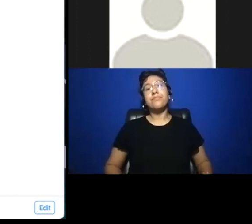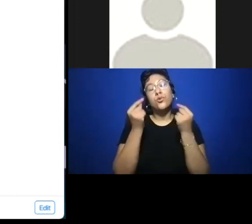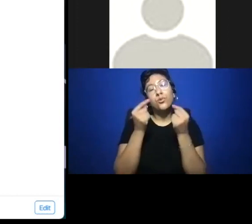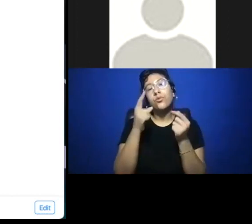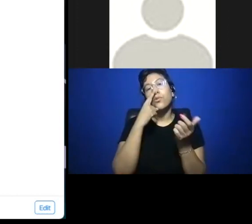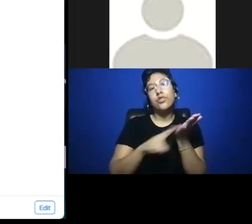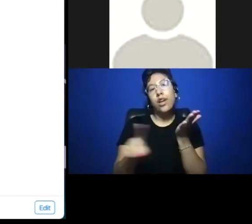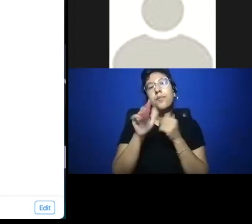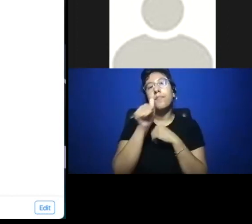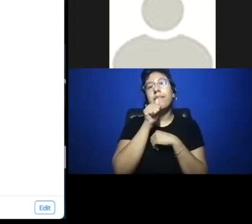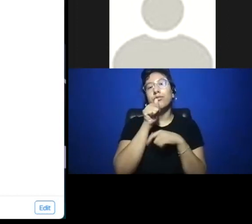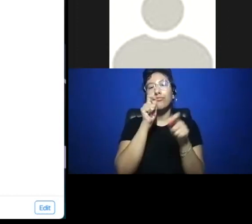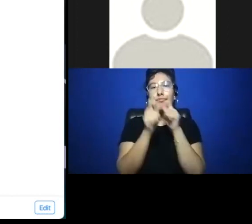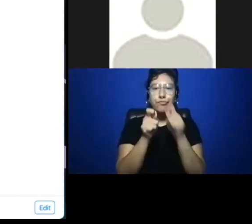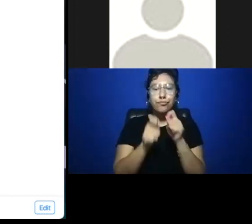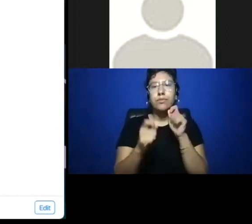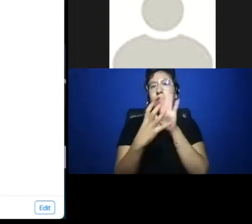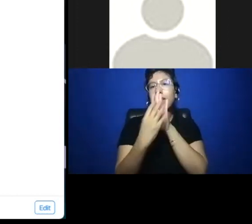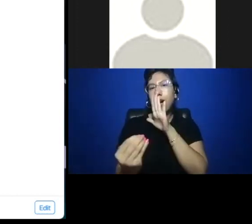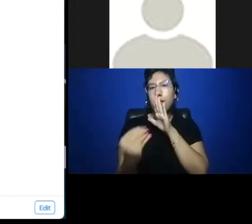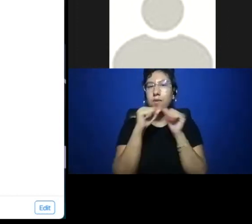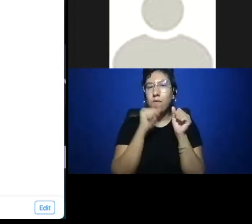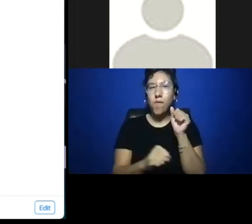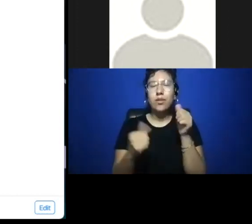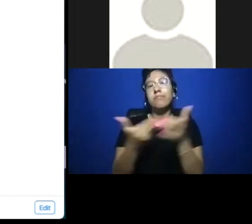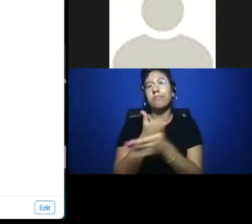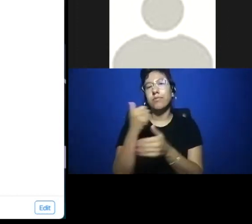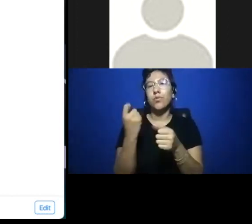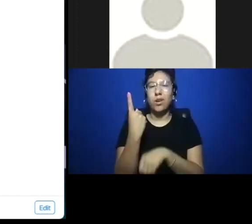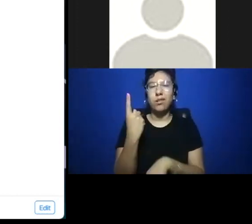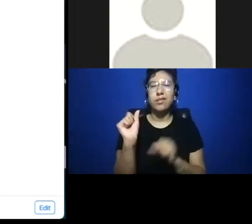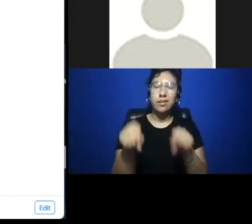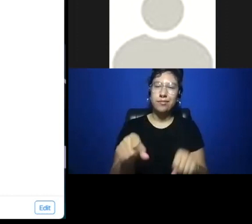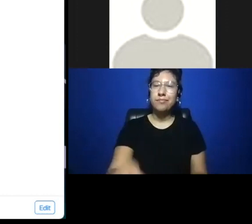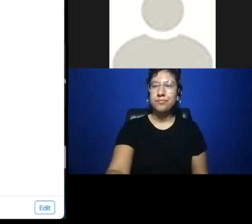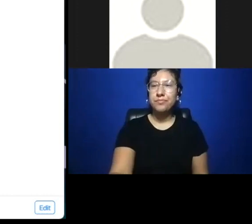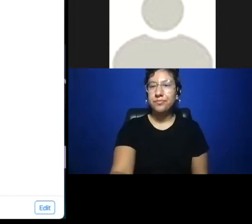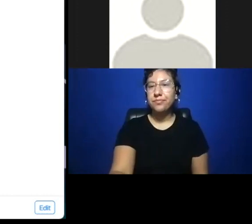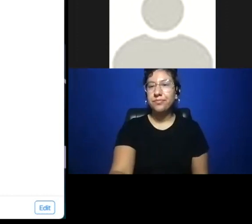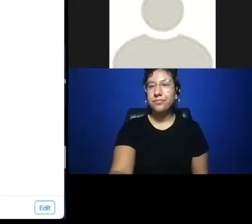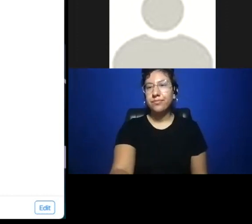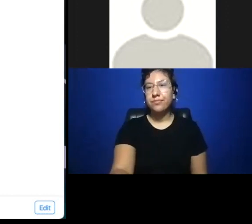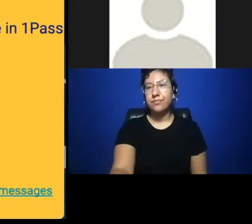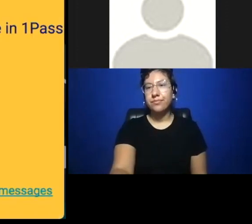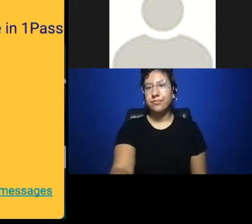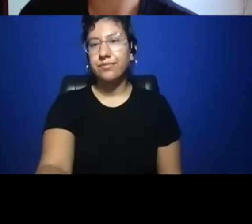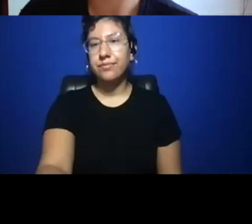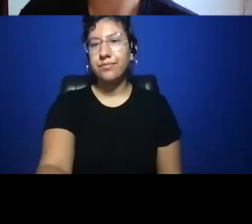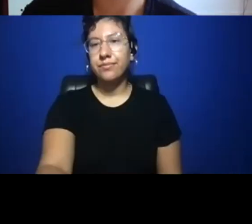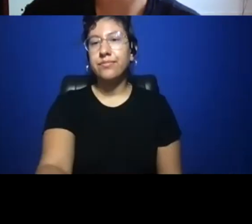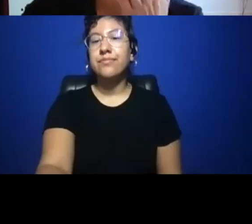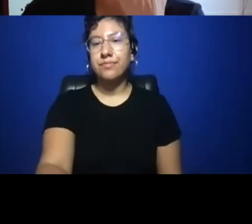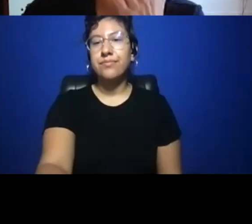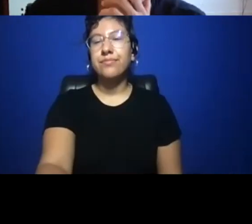las contraseñas, van a editarlo, van a copiar su contraseña de pasada y para tenerla segura y de ahí lo